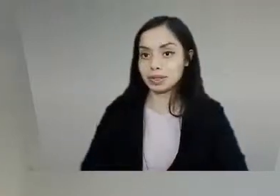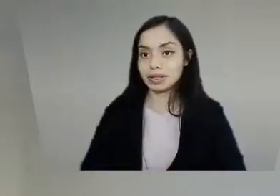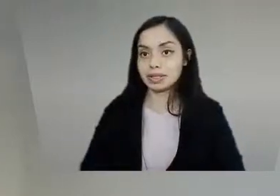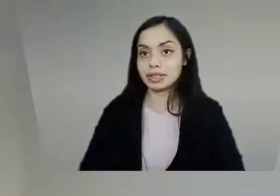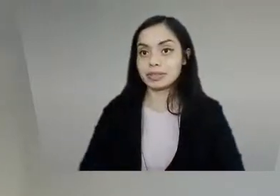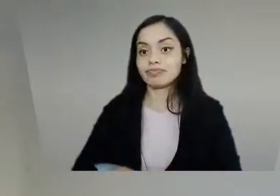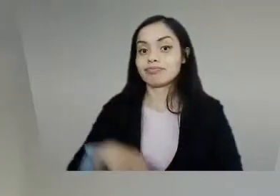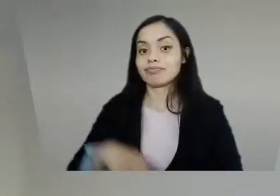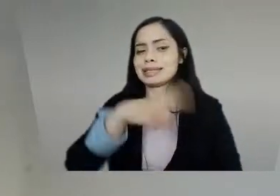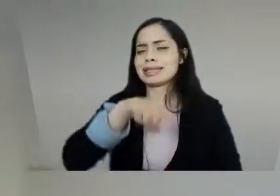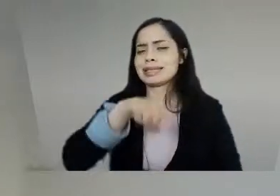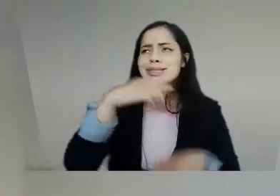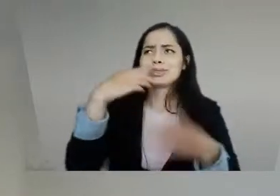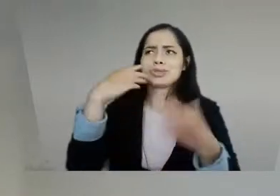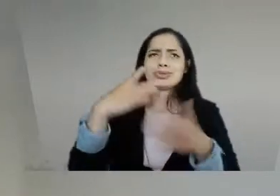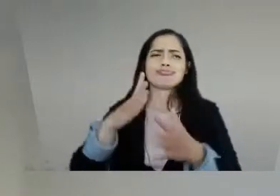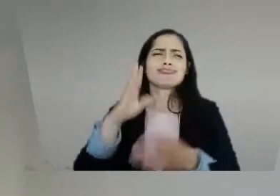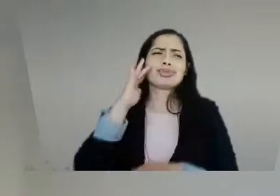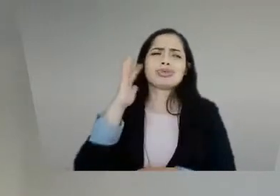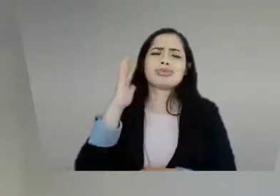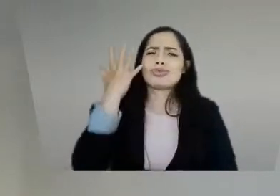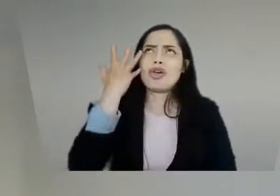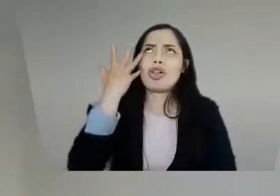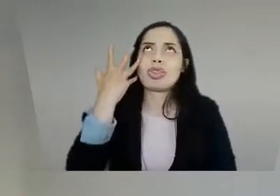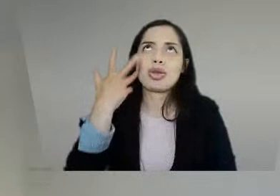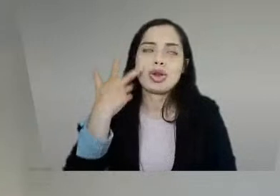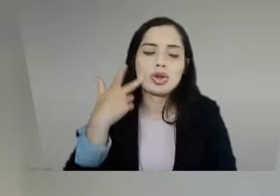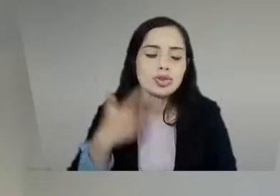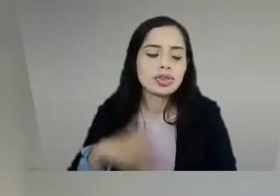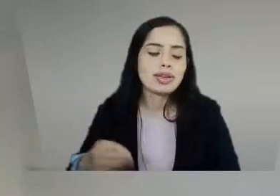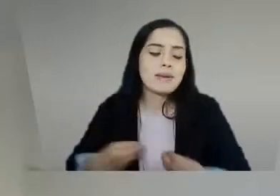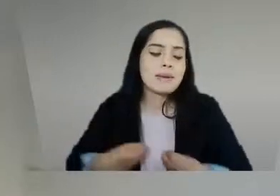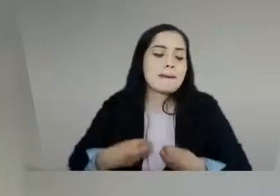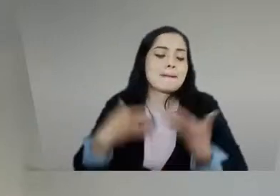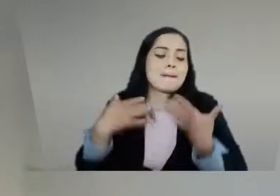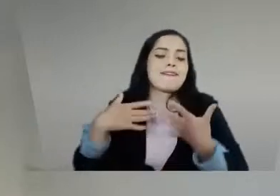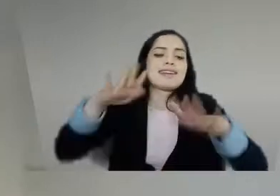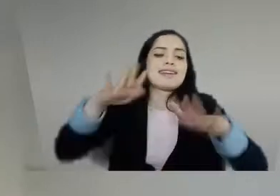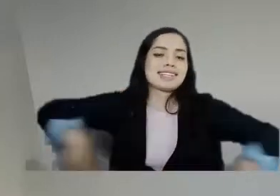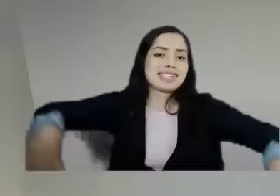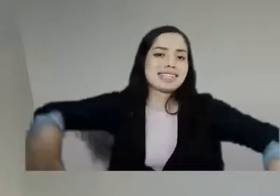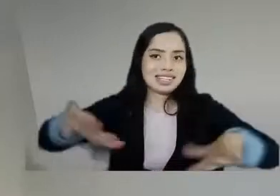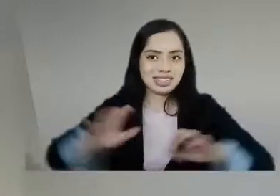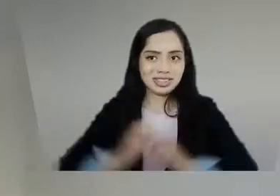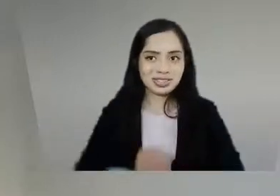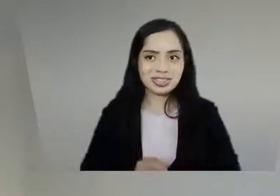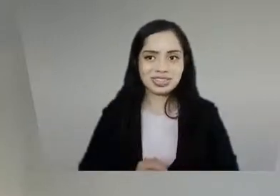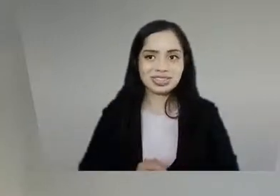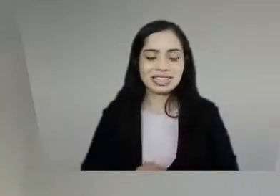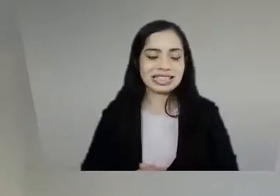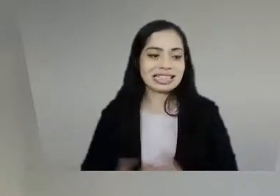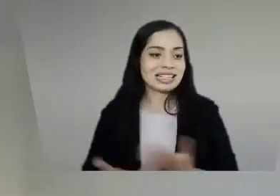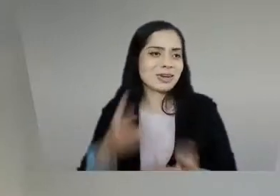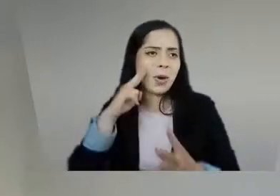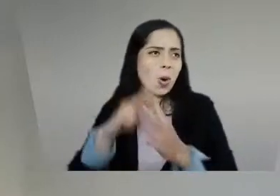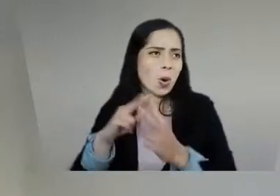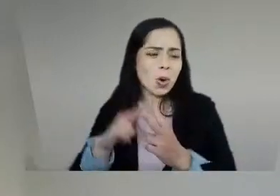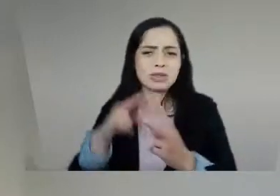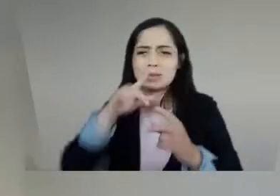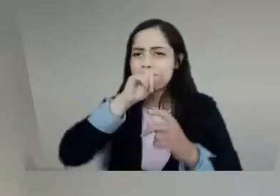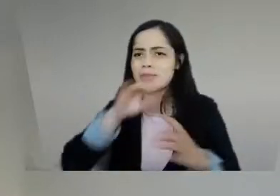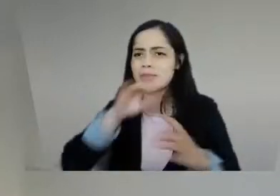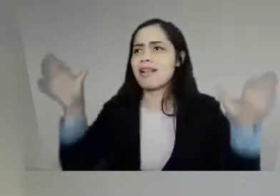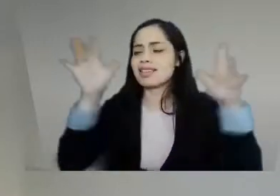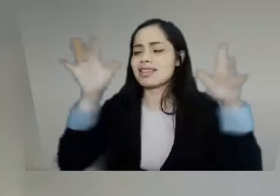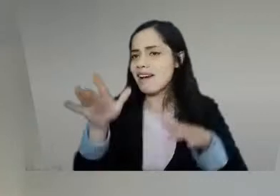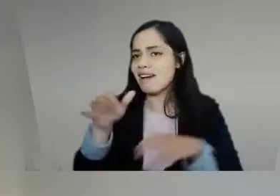el día a día de ellos les lleva a ver muchas cosas de las aves, de otros animales que son fascinantes.